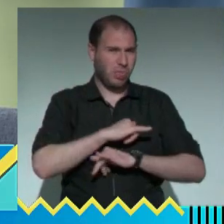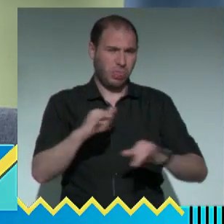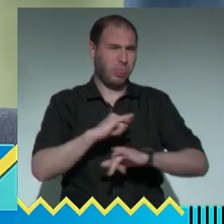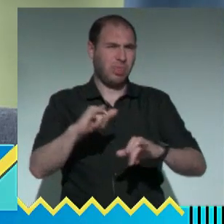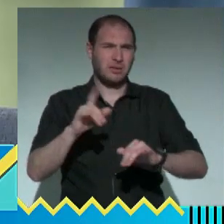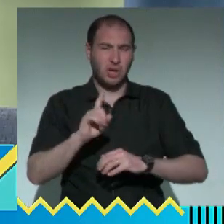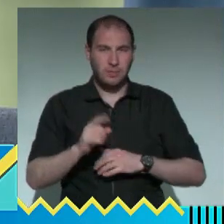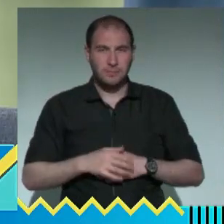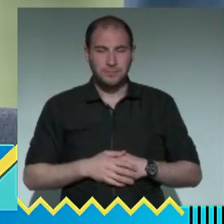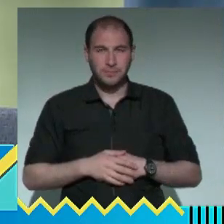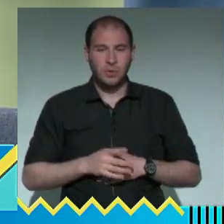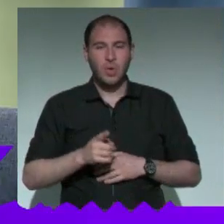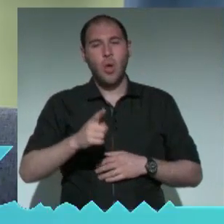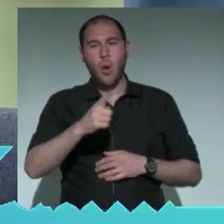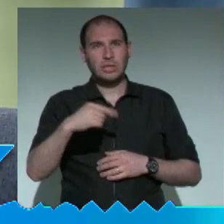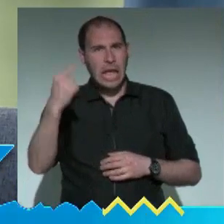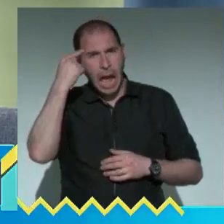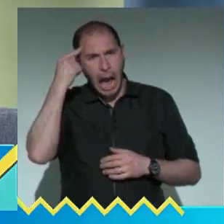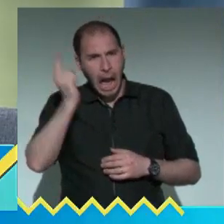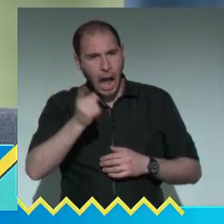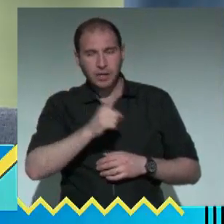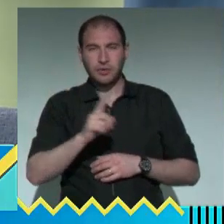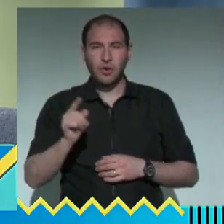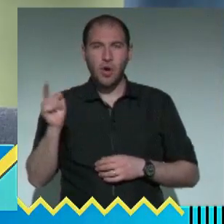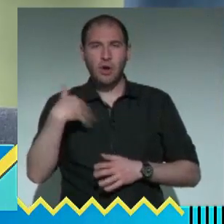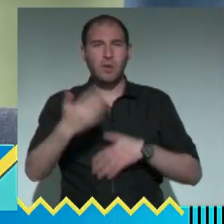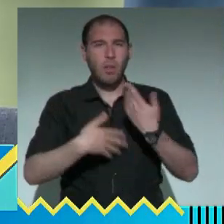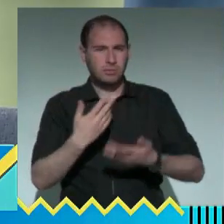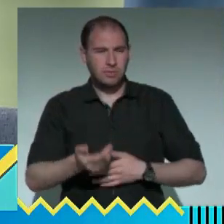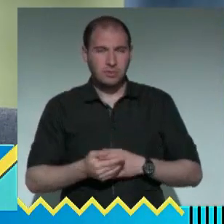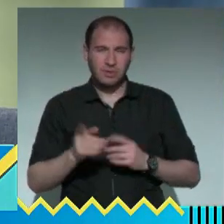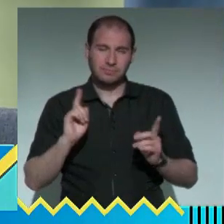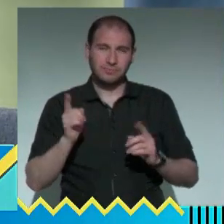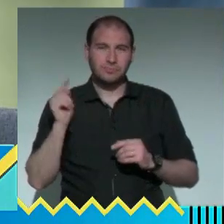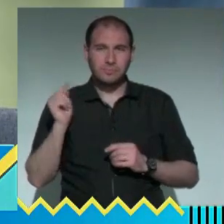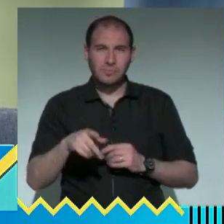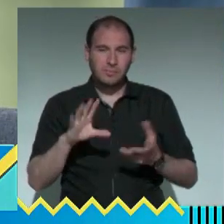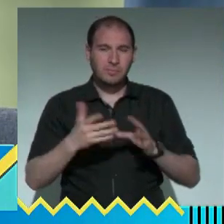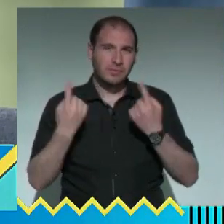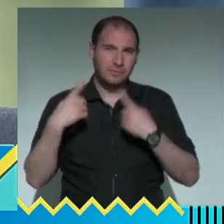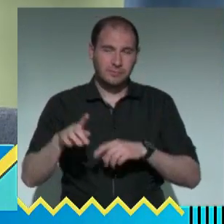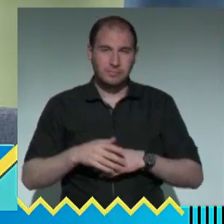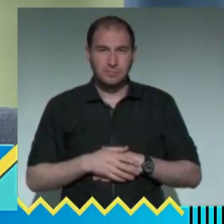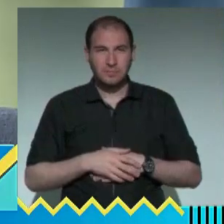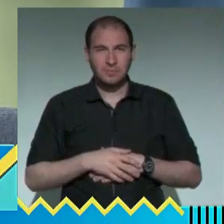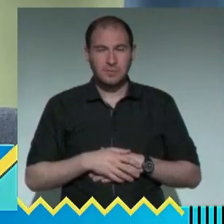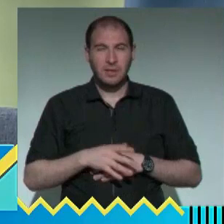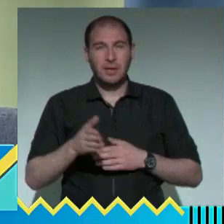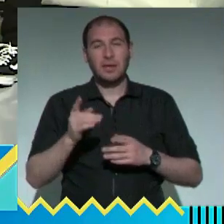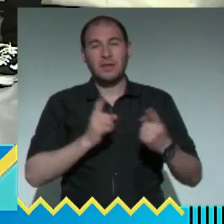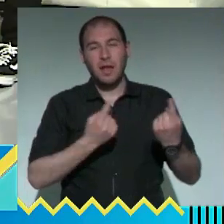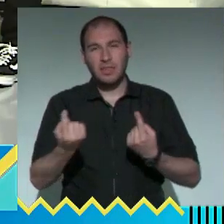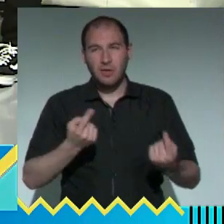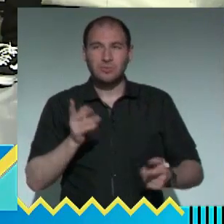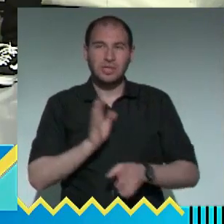o sea, no era como ese. Ustedes tienen que pensar esto, o la revolución esto, o lo otro. No, él iba por otro lado. Sí, cada cual por ahí le